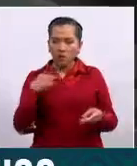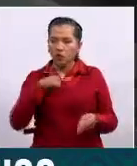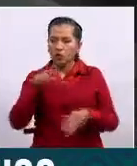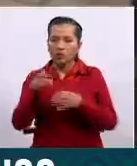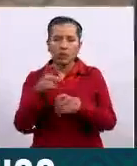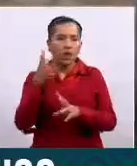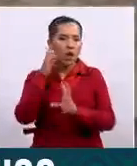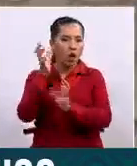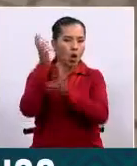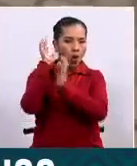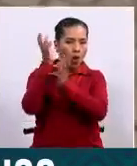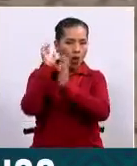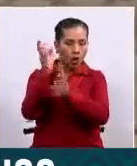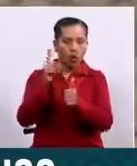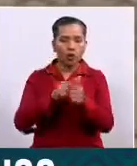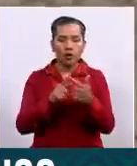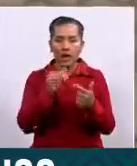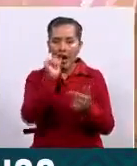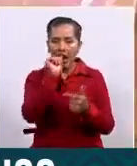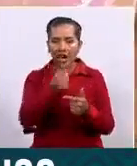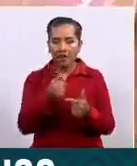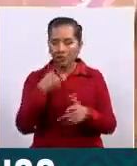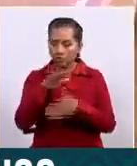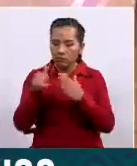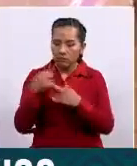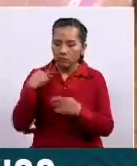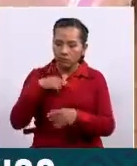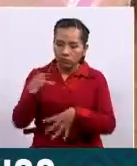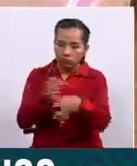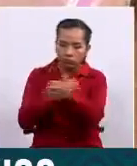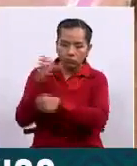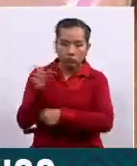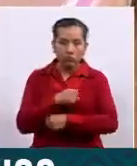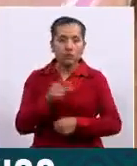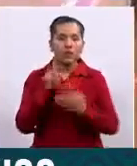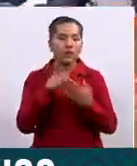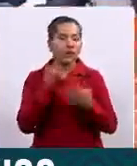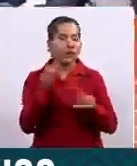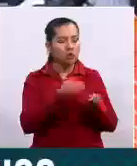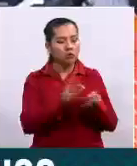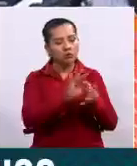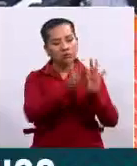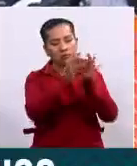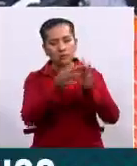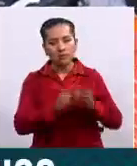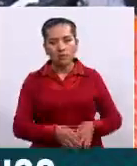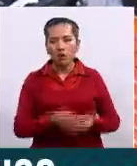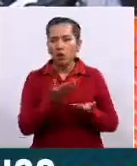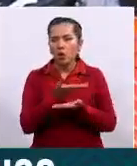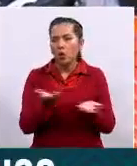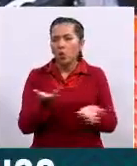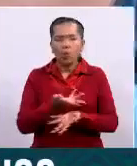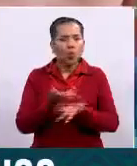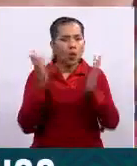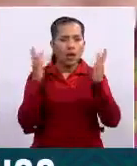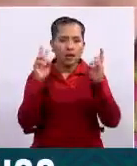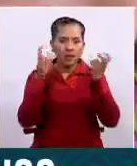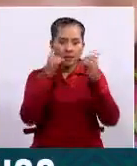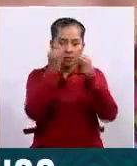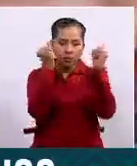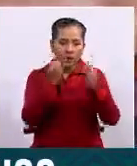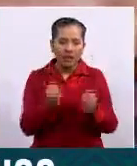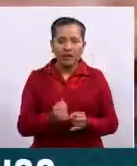la castaña. Nosotros lo recogemos y con ese que recogemos elaboramos nosotros diferentes adornos que